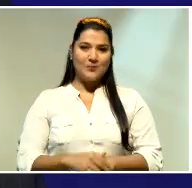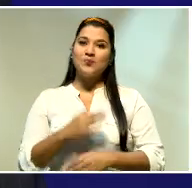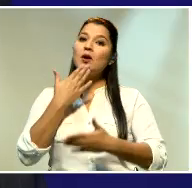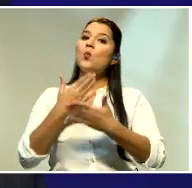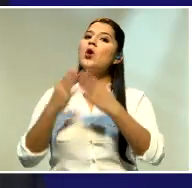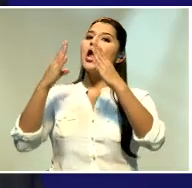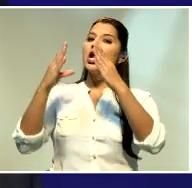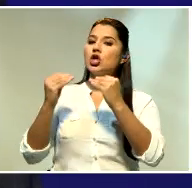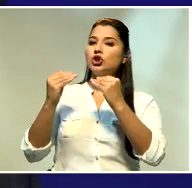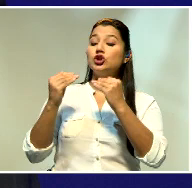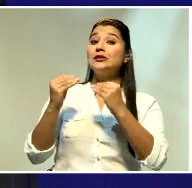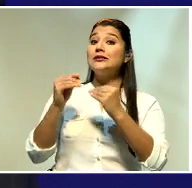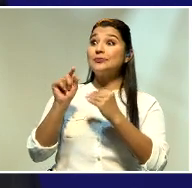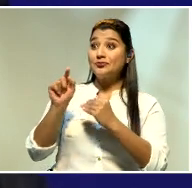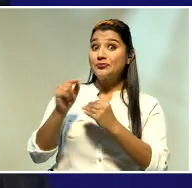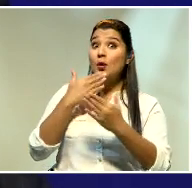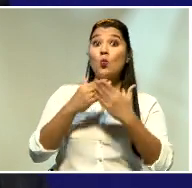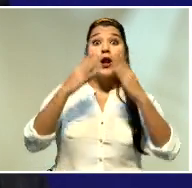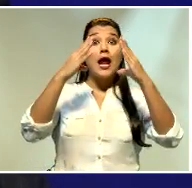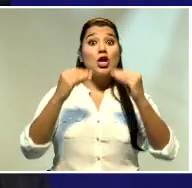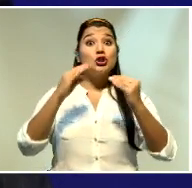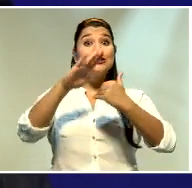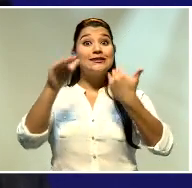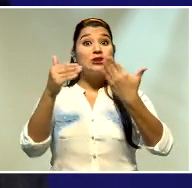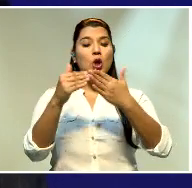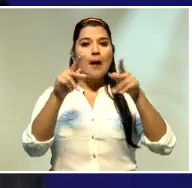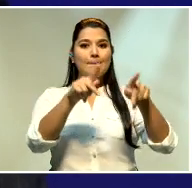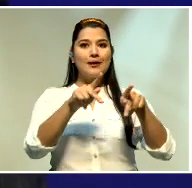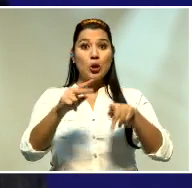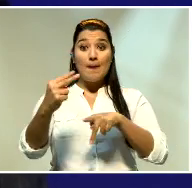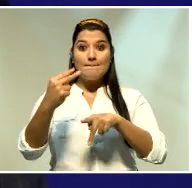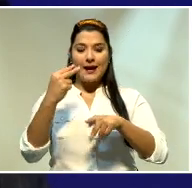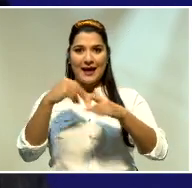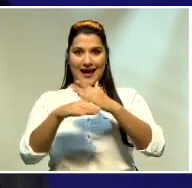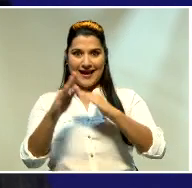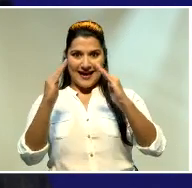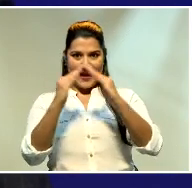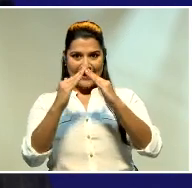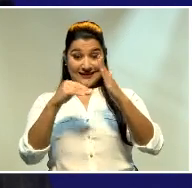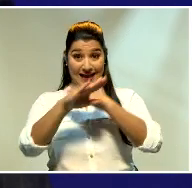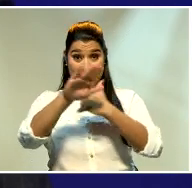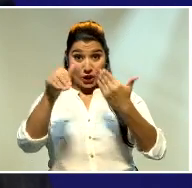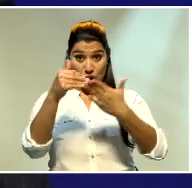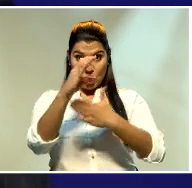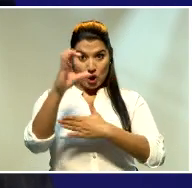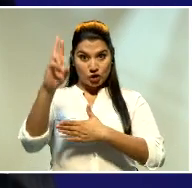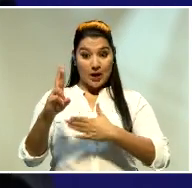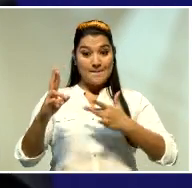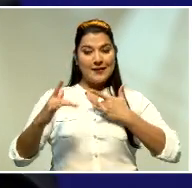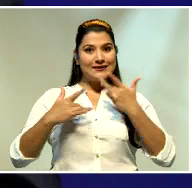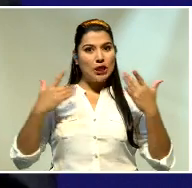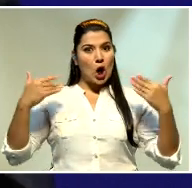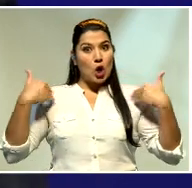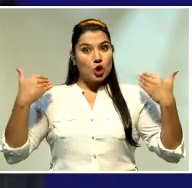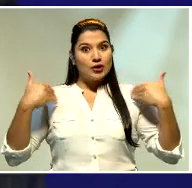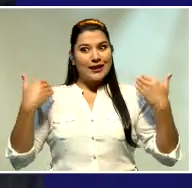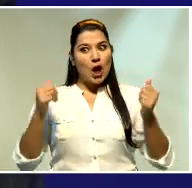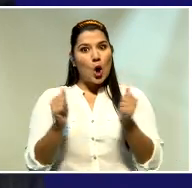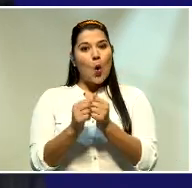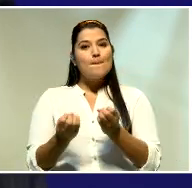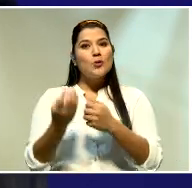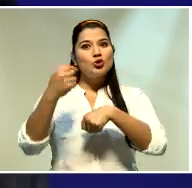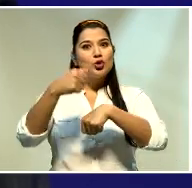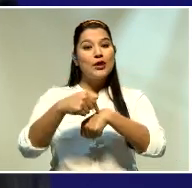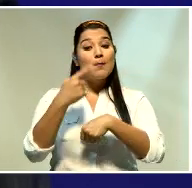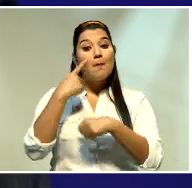buenas noches, don Ernesto, y muy buenas noches a todas las personas que nos ven en sus hogares, en todo el país. Muy contento de estar aquí con bastante tiempo para poder